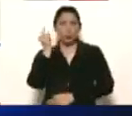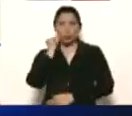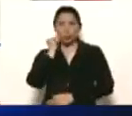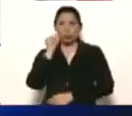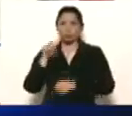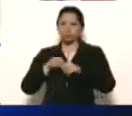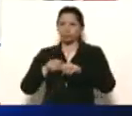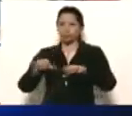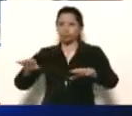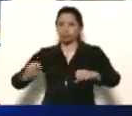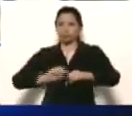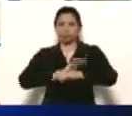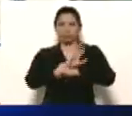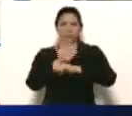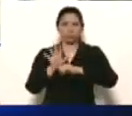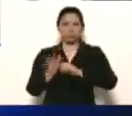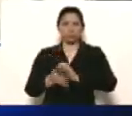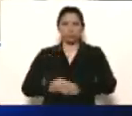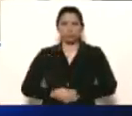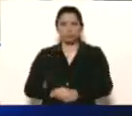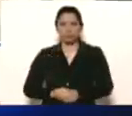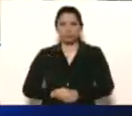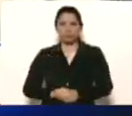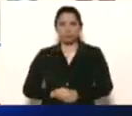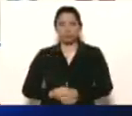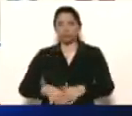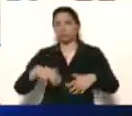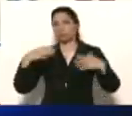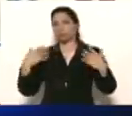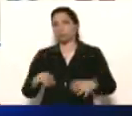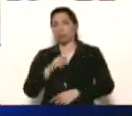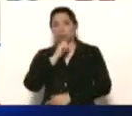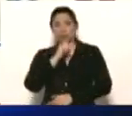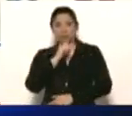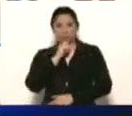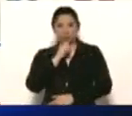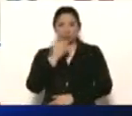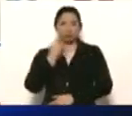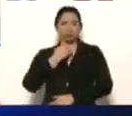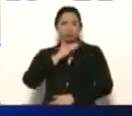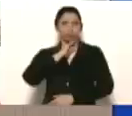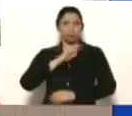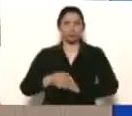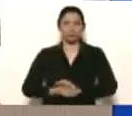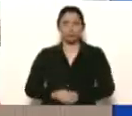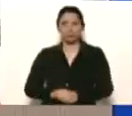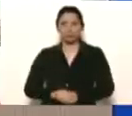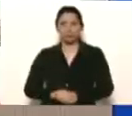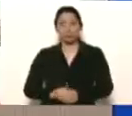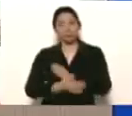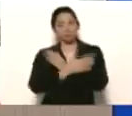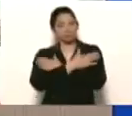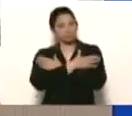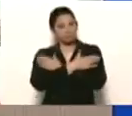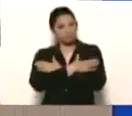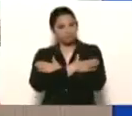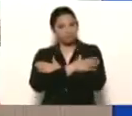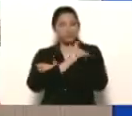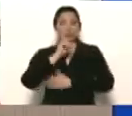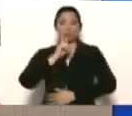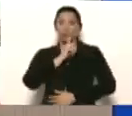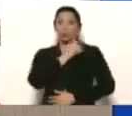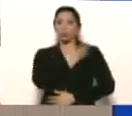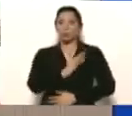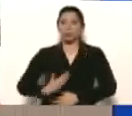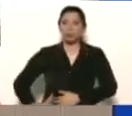pandemia de proporciones tan atroces como es la pandemia de kobe 19 así que felicitaciones en nombre del presidente